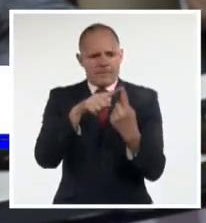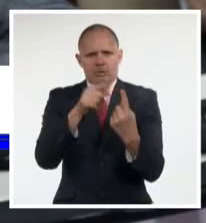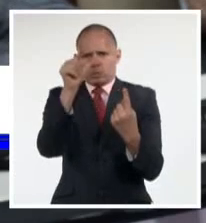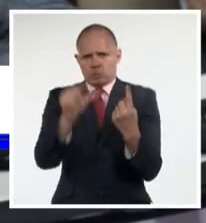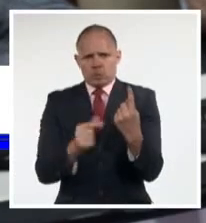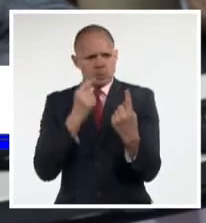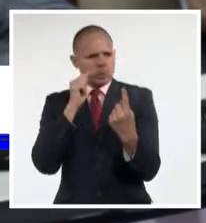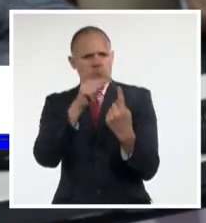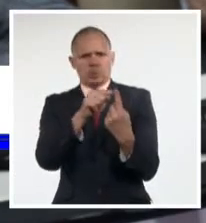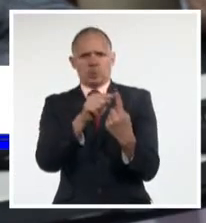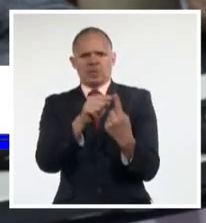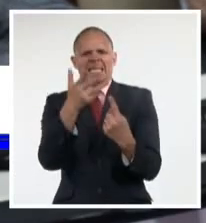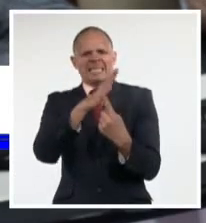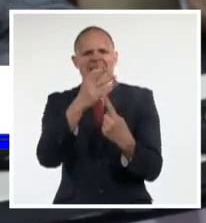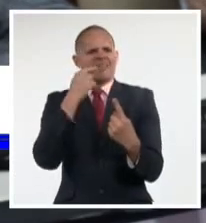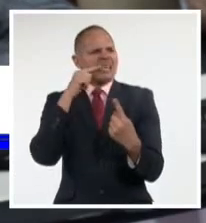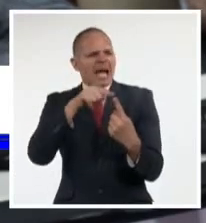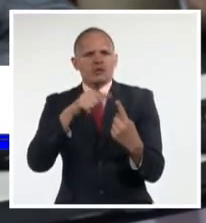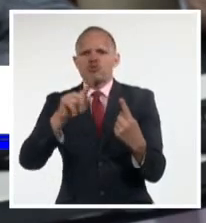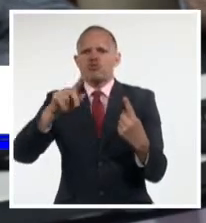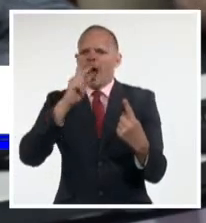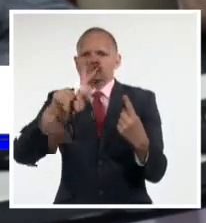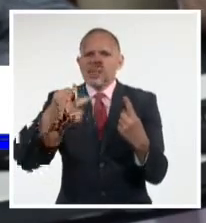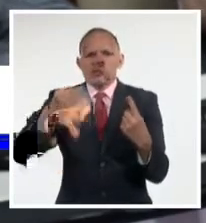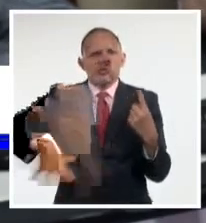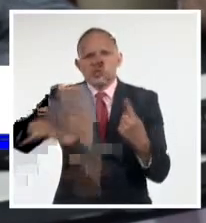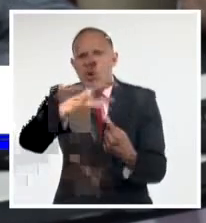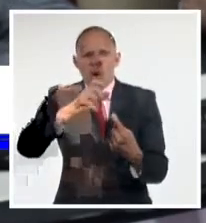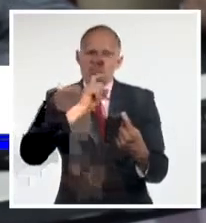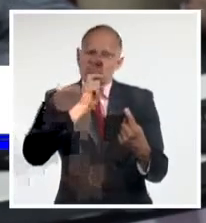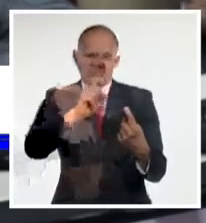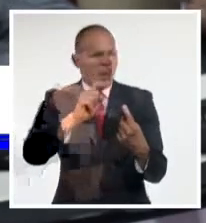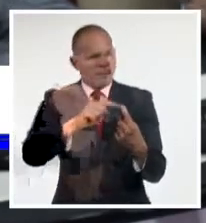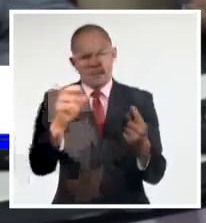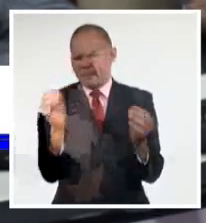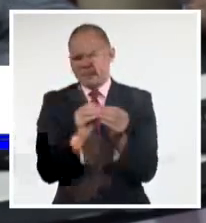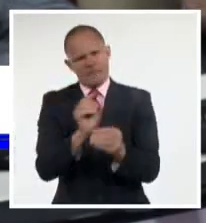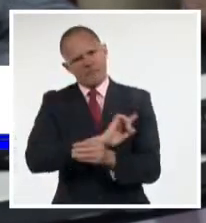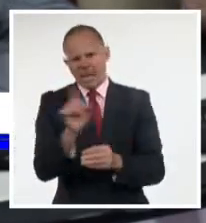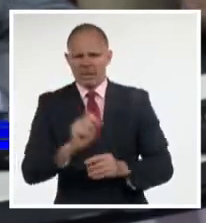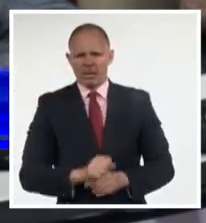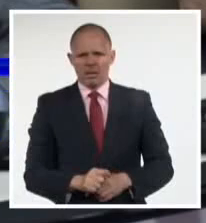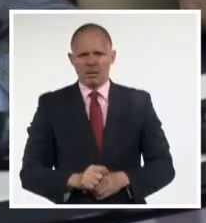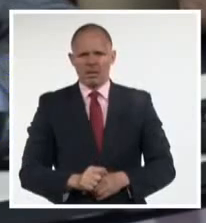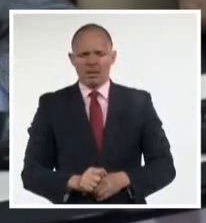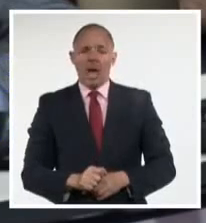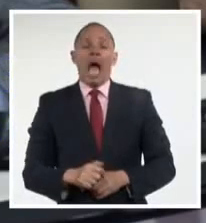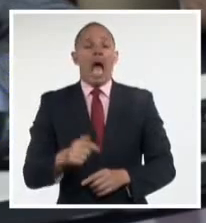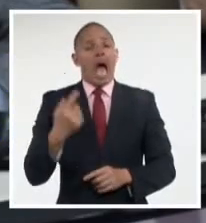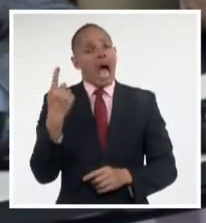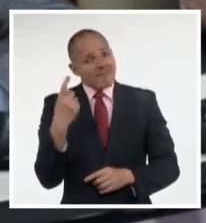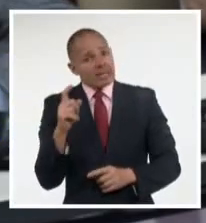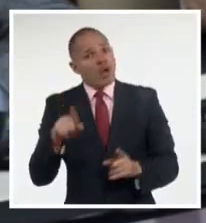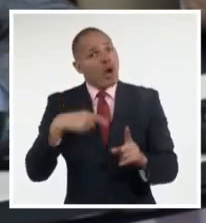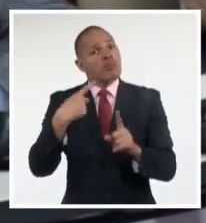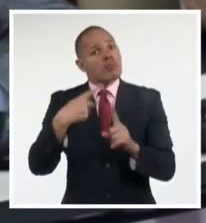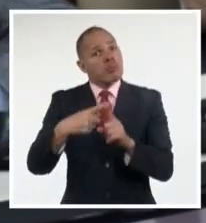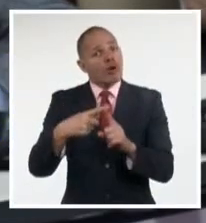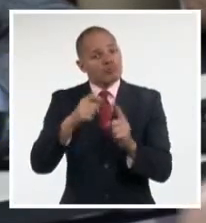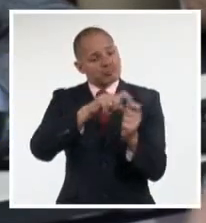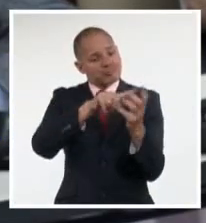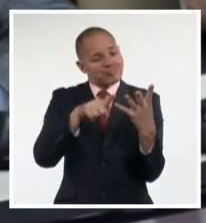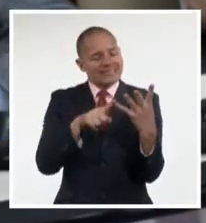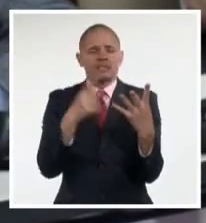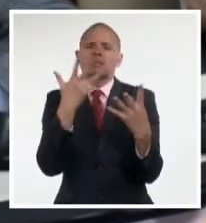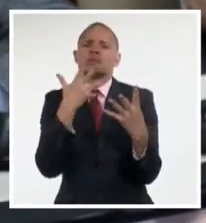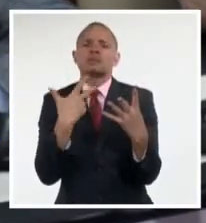a un ministerio o a uno u otro ministerio no va a resolver ese problema. Entonces, ¿cómo vamos a preparar a los actores locales para enfrentar debidamente este